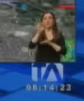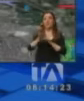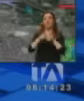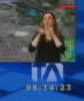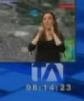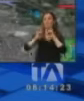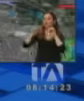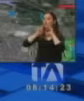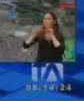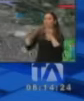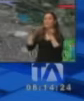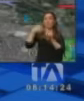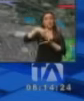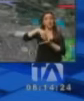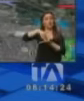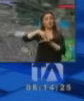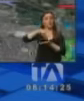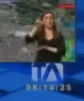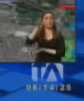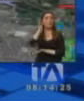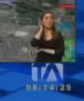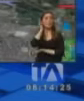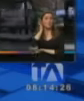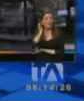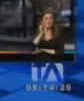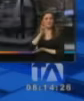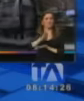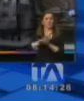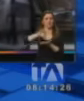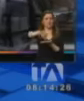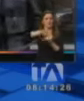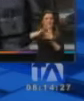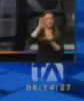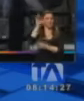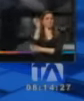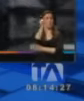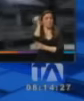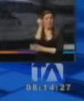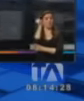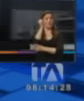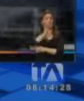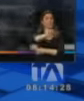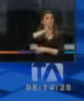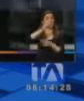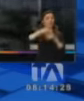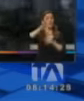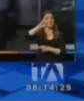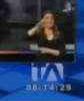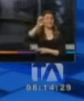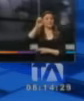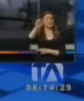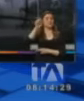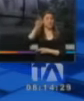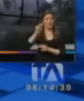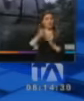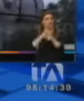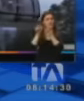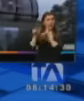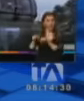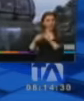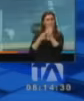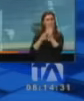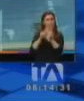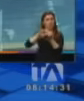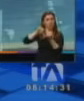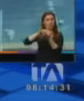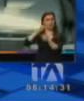difundan esos estudios. Hay una urbanista famosísima que ya murió hace algunos años que se llamaba Jane Jacobs. Ella decía que las ciudades solamente van a ser para todos cuando sean hechas